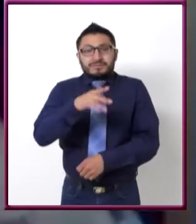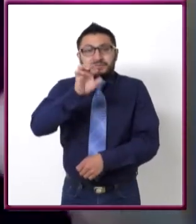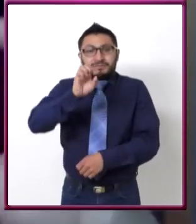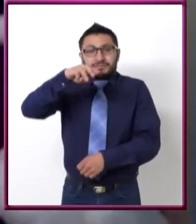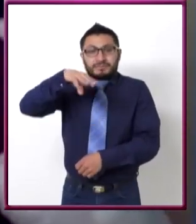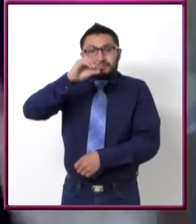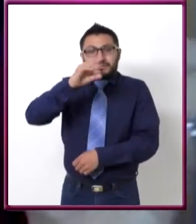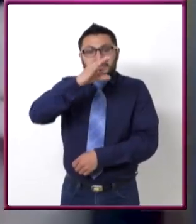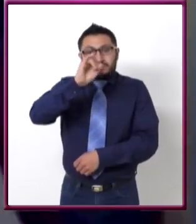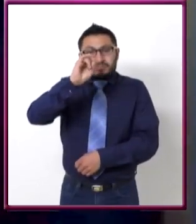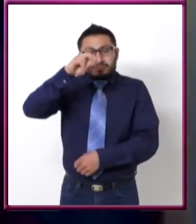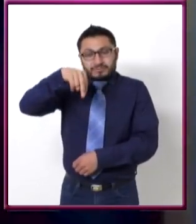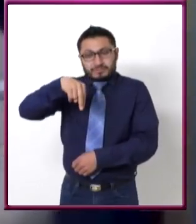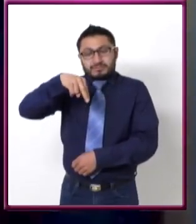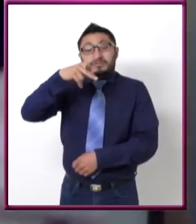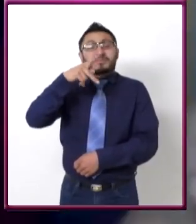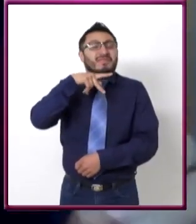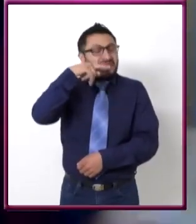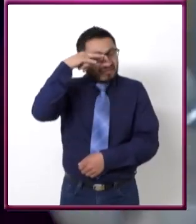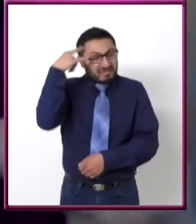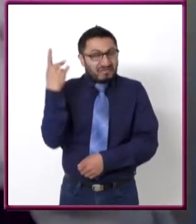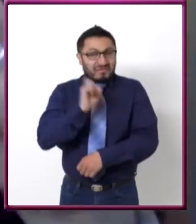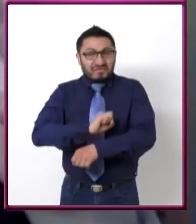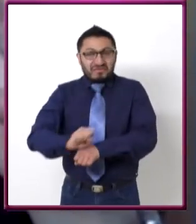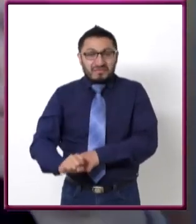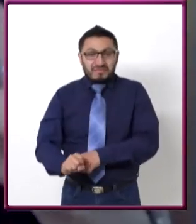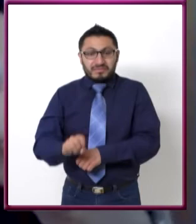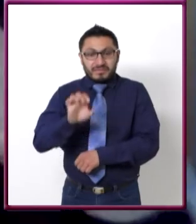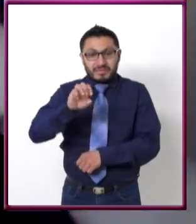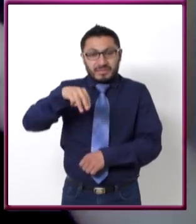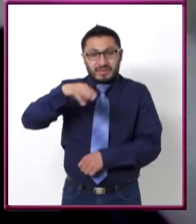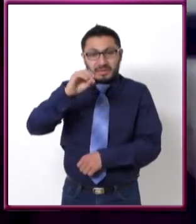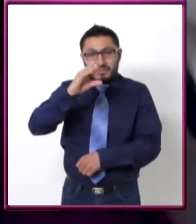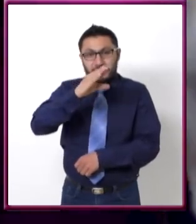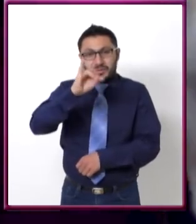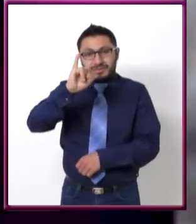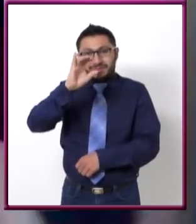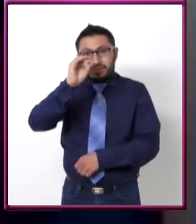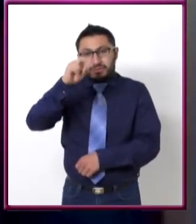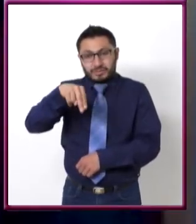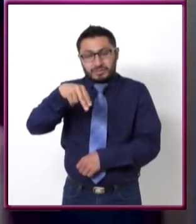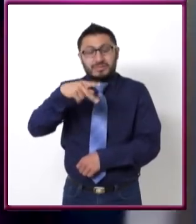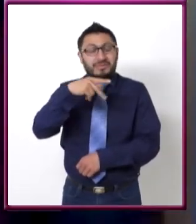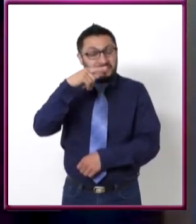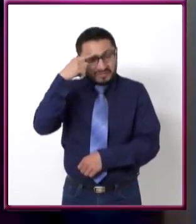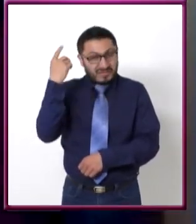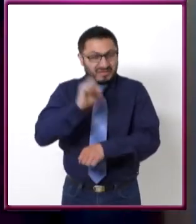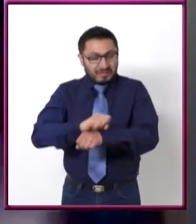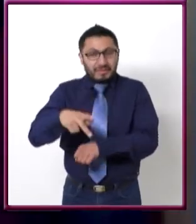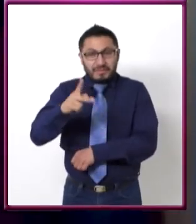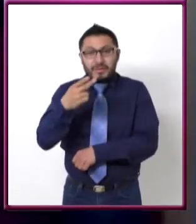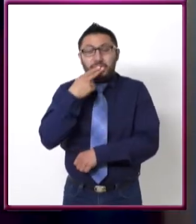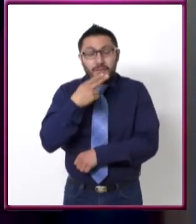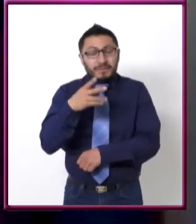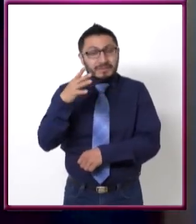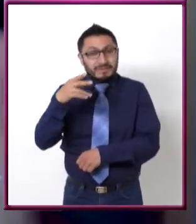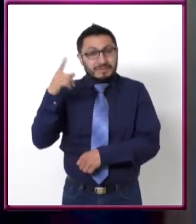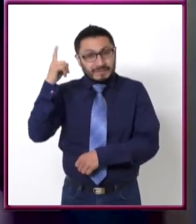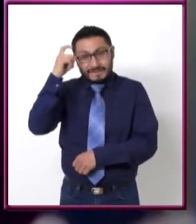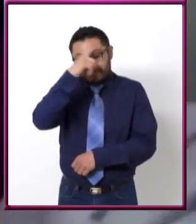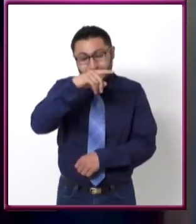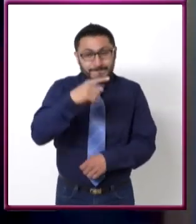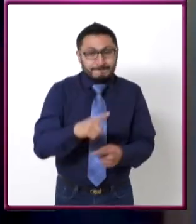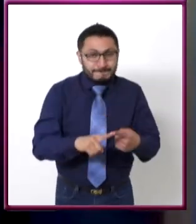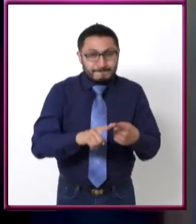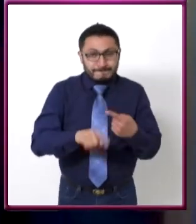la palabra emoción es algo muy sencillo, pero hay que desglosar la complejidad, por un lado. Y